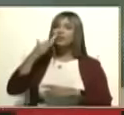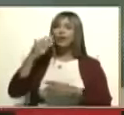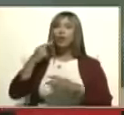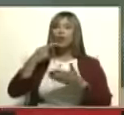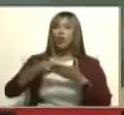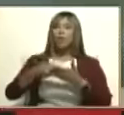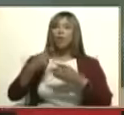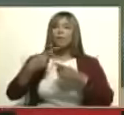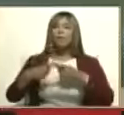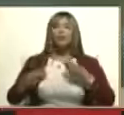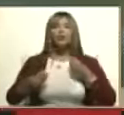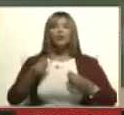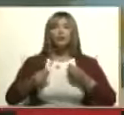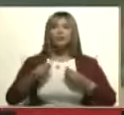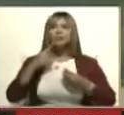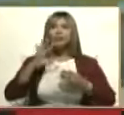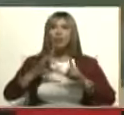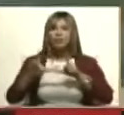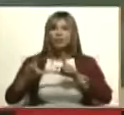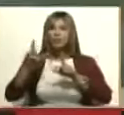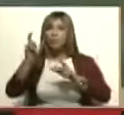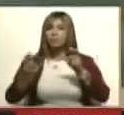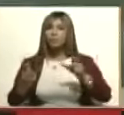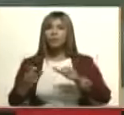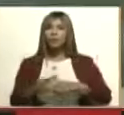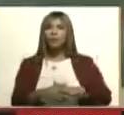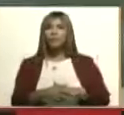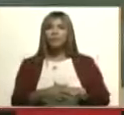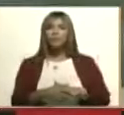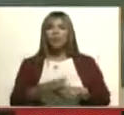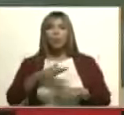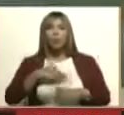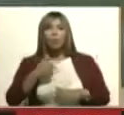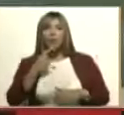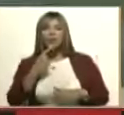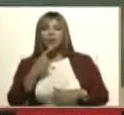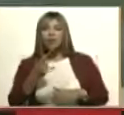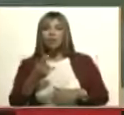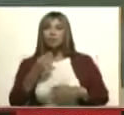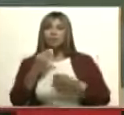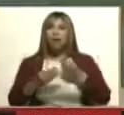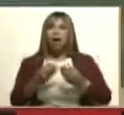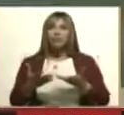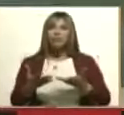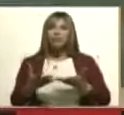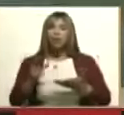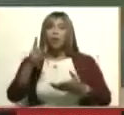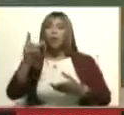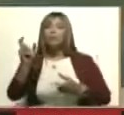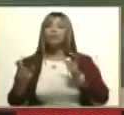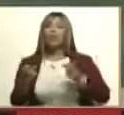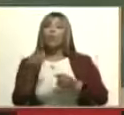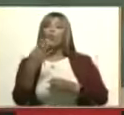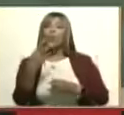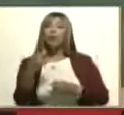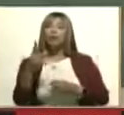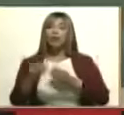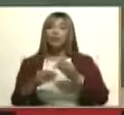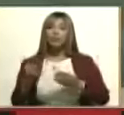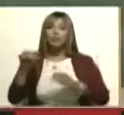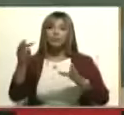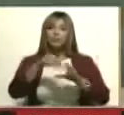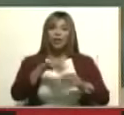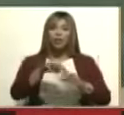nombres, pero se sospecha entonces ya de la persona que pudiese haber incurrido o de las personas que pudiesen estar incluidas dentro